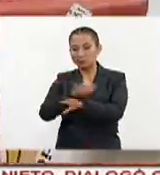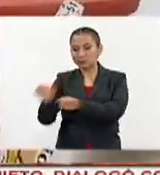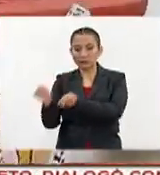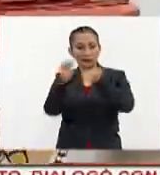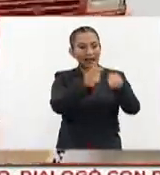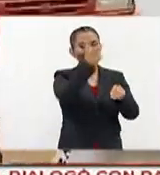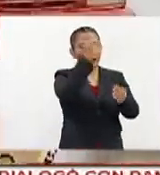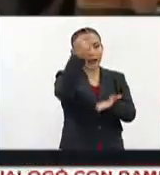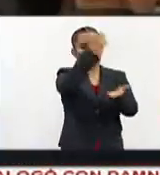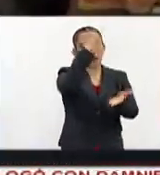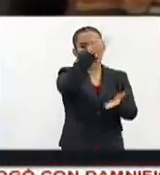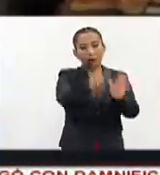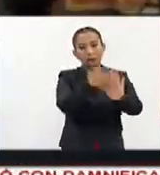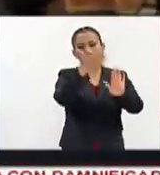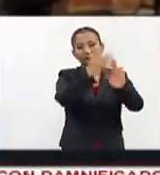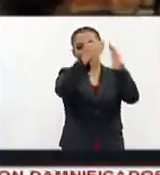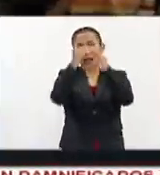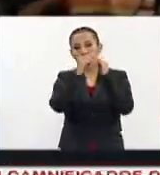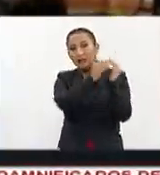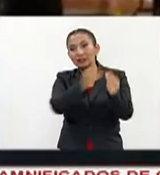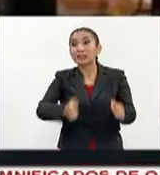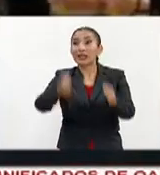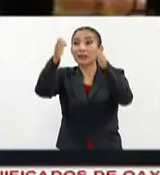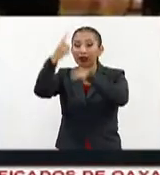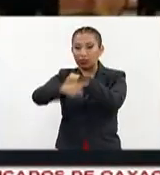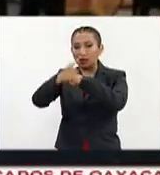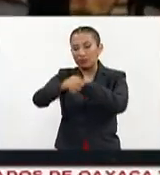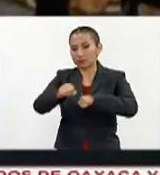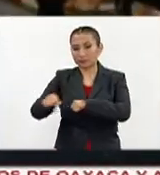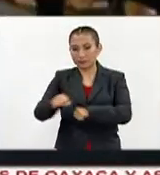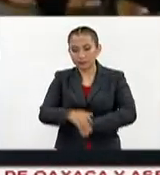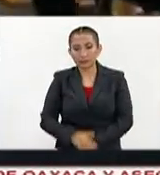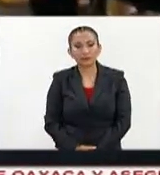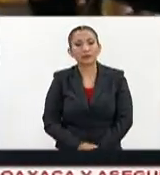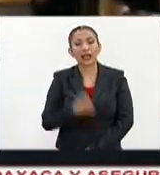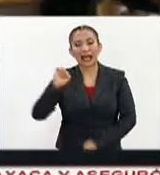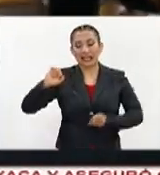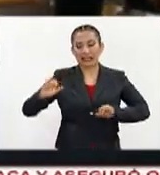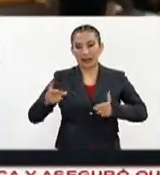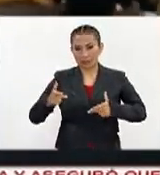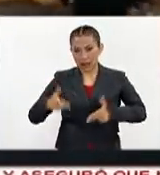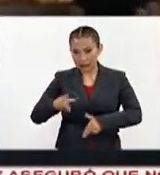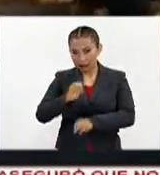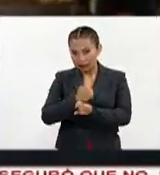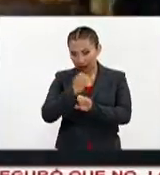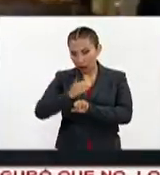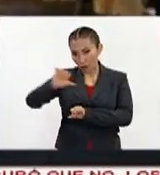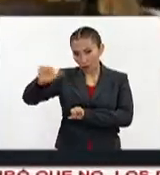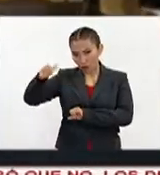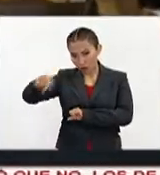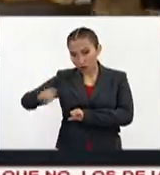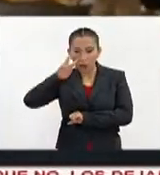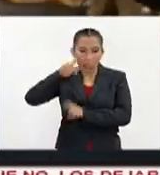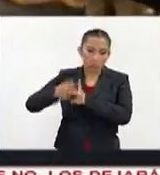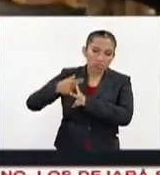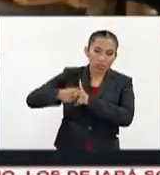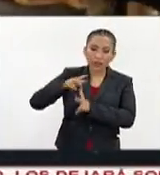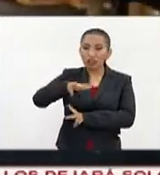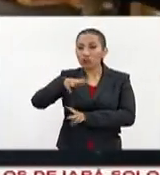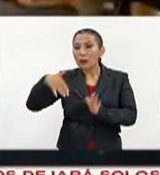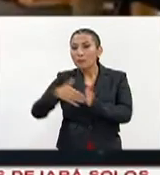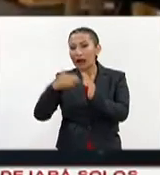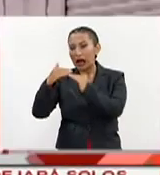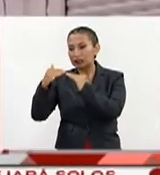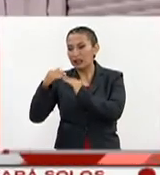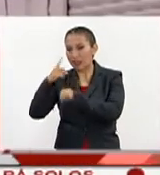reorientar estos recursos para la reconstrucción de las viviendas y los edificios afectados por el sismo. En Chiapas, estado donde se contabilizaron más de 18,000